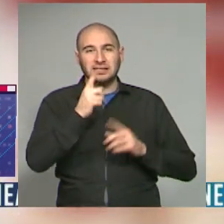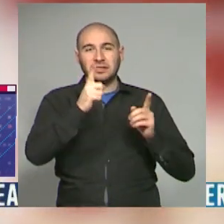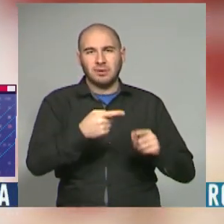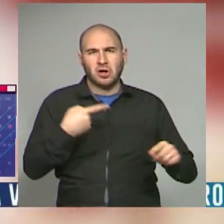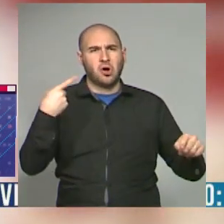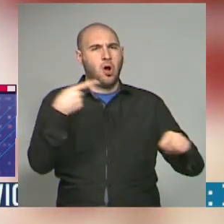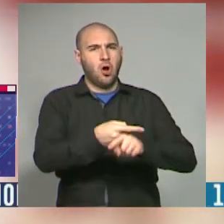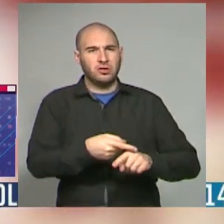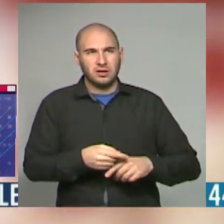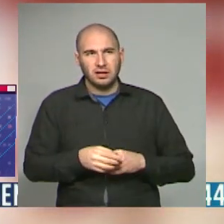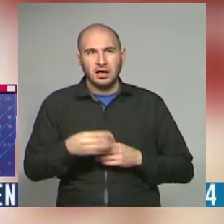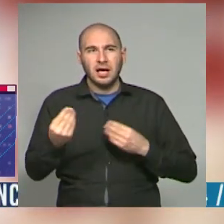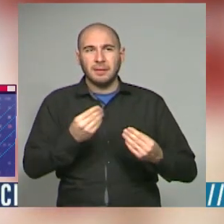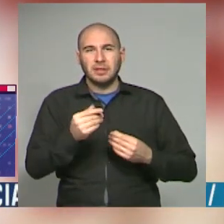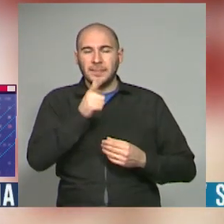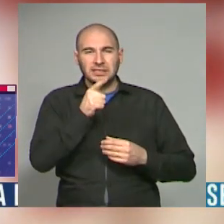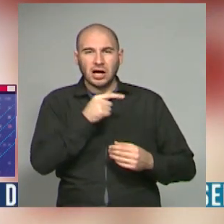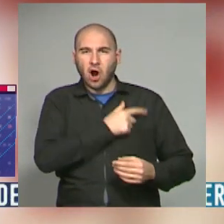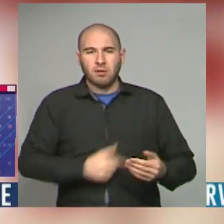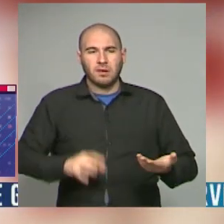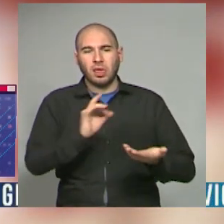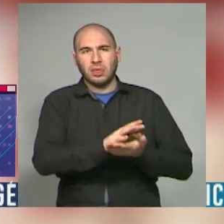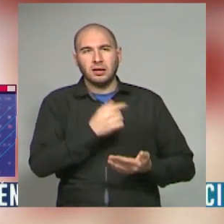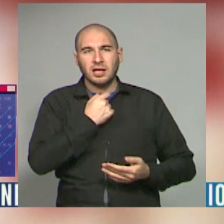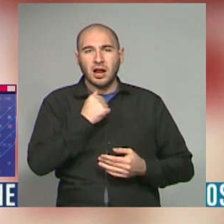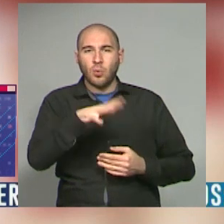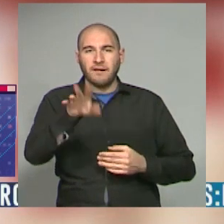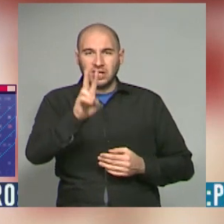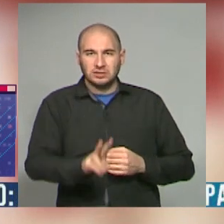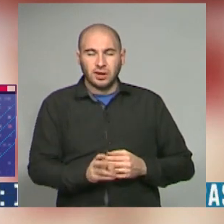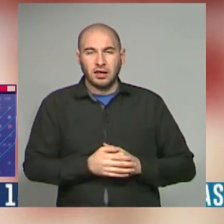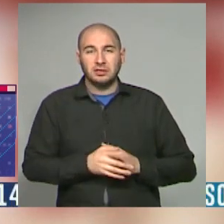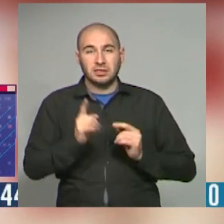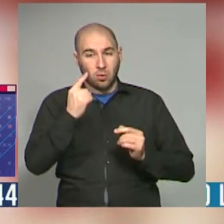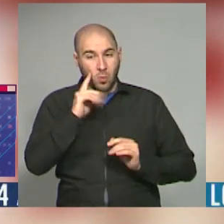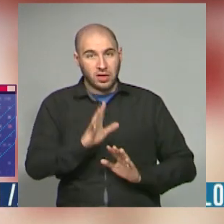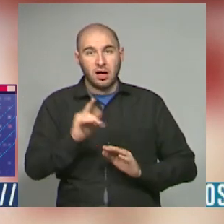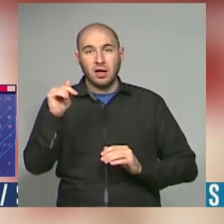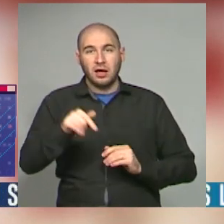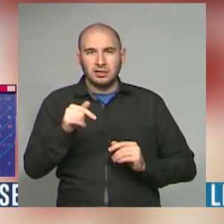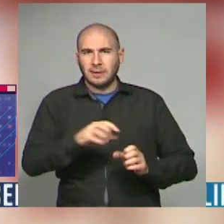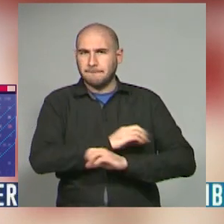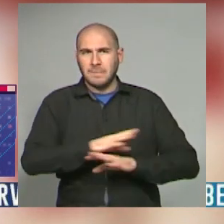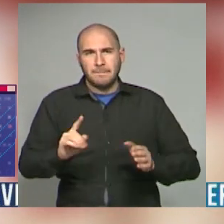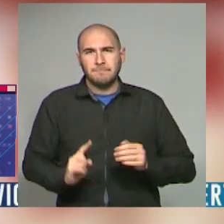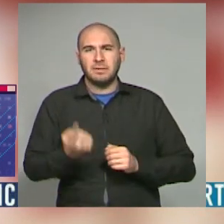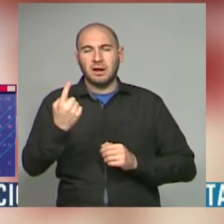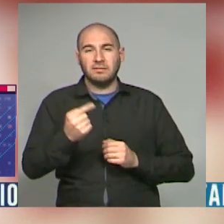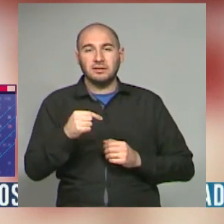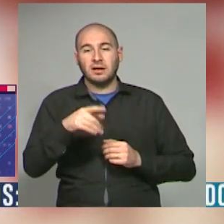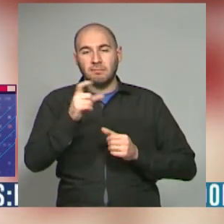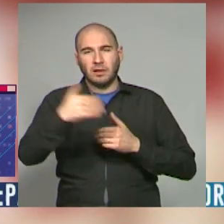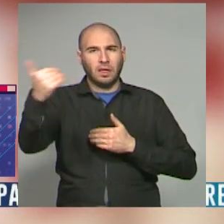condenó enérgicamente lo que considera un intento de golpe de Estado en Venezuela y advirtió que sería un nefasto antecedente dejar